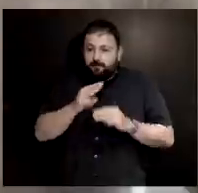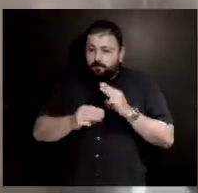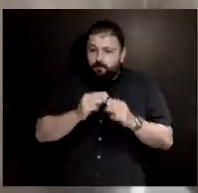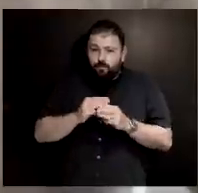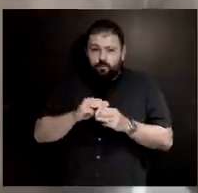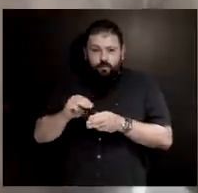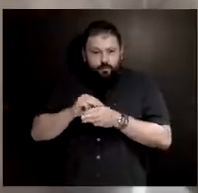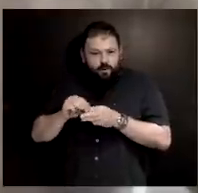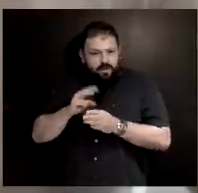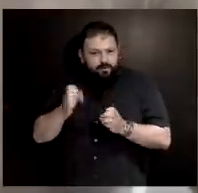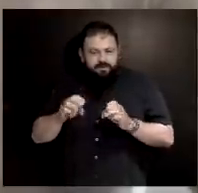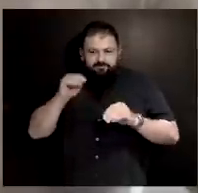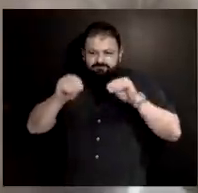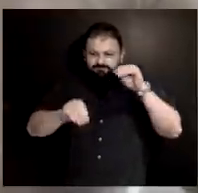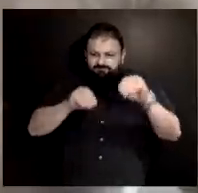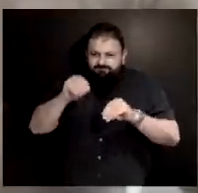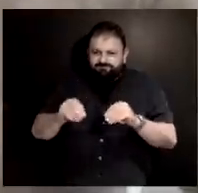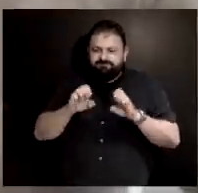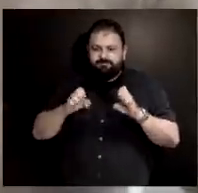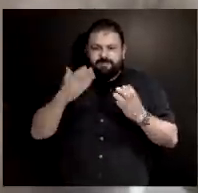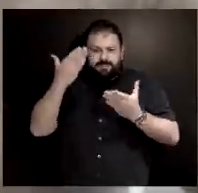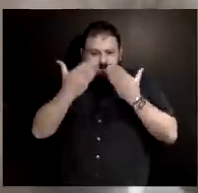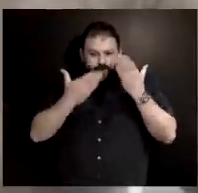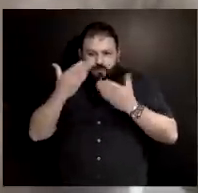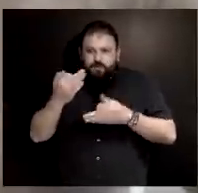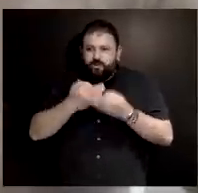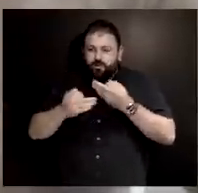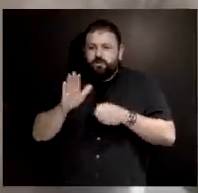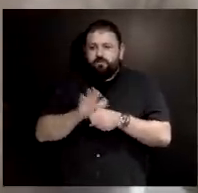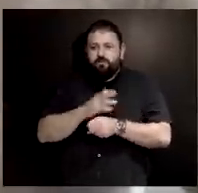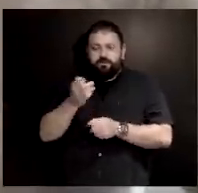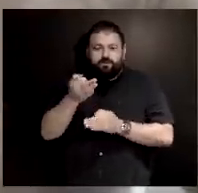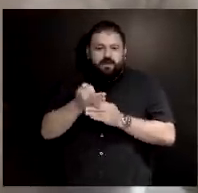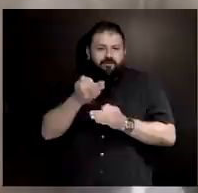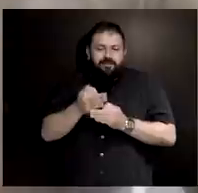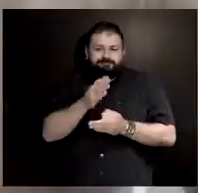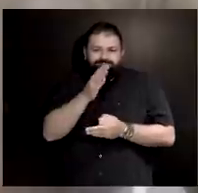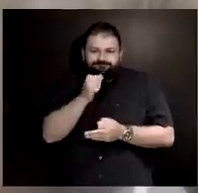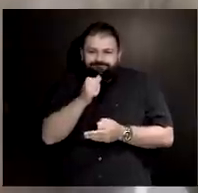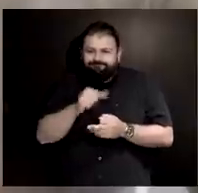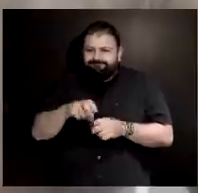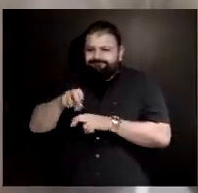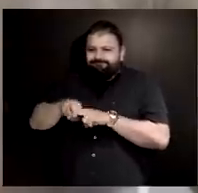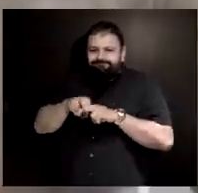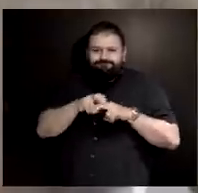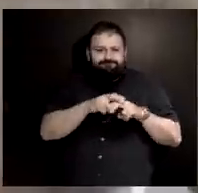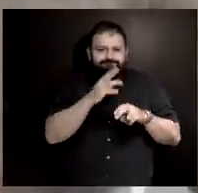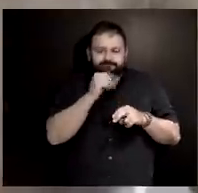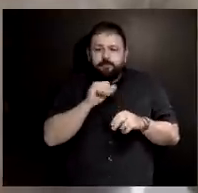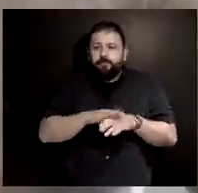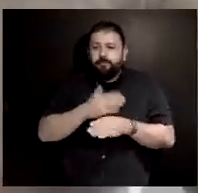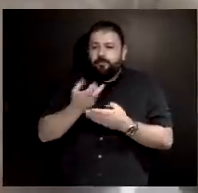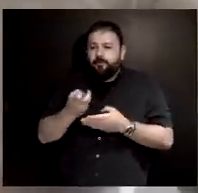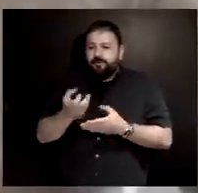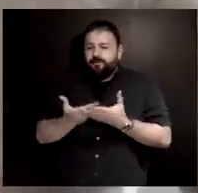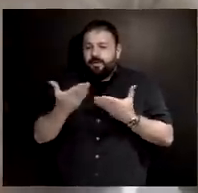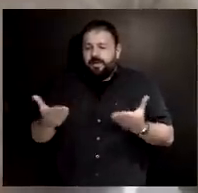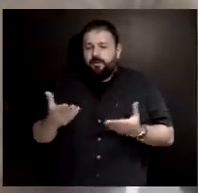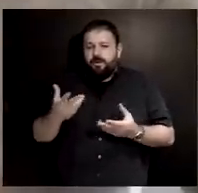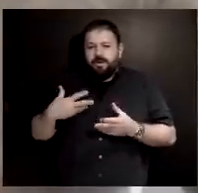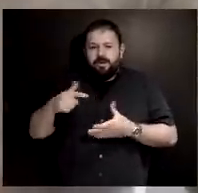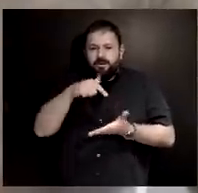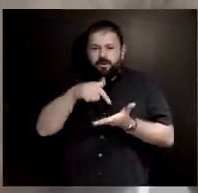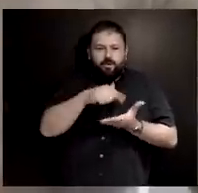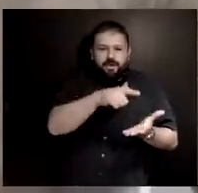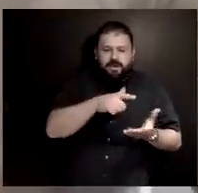renovando y pues nuestro estudio ahorita no está disponible y por eso, bueno, no nos están viendo en el estudio, pero bueno,